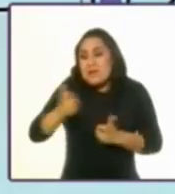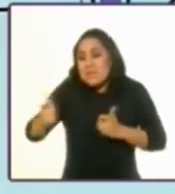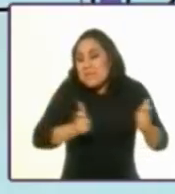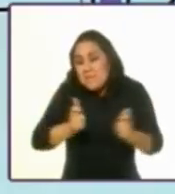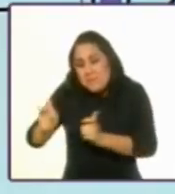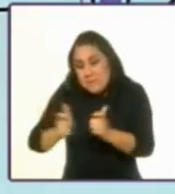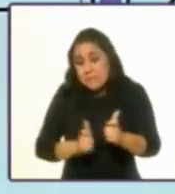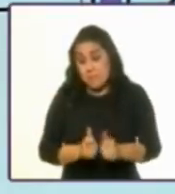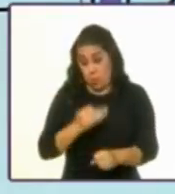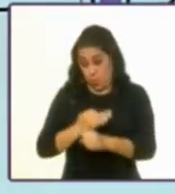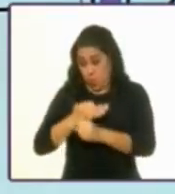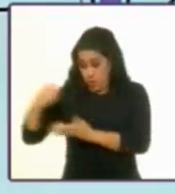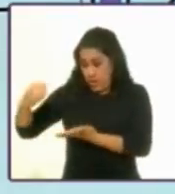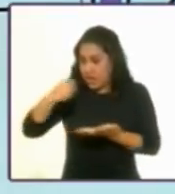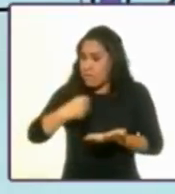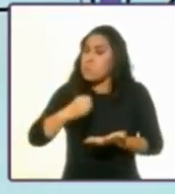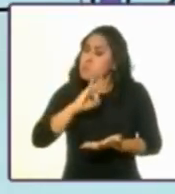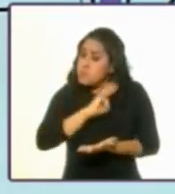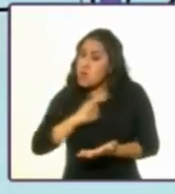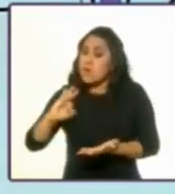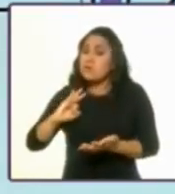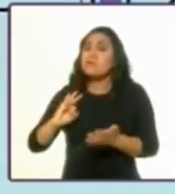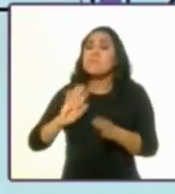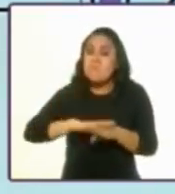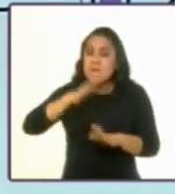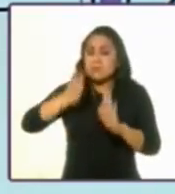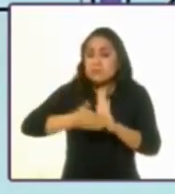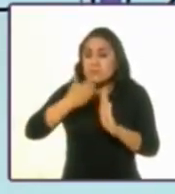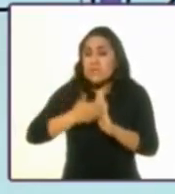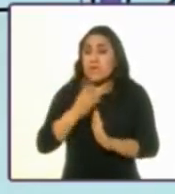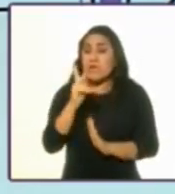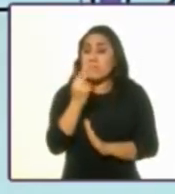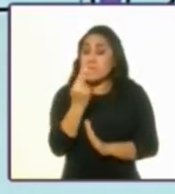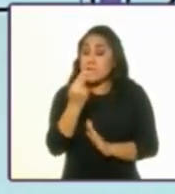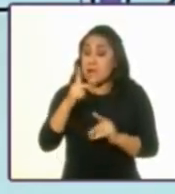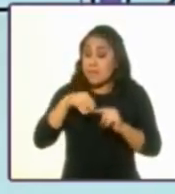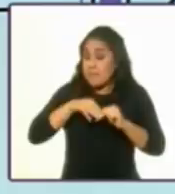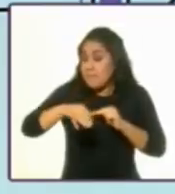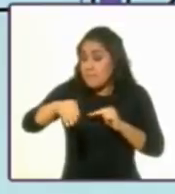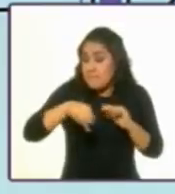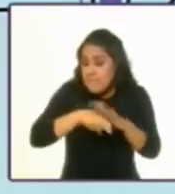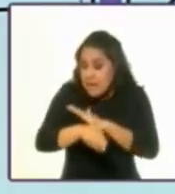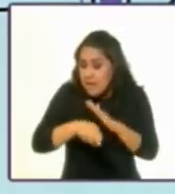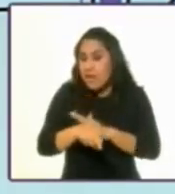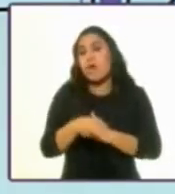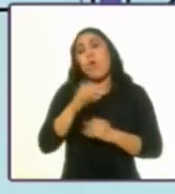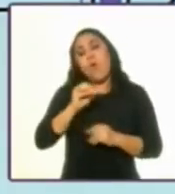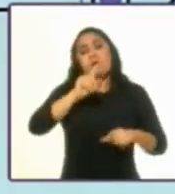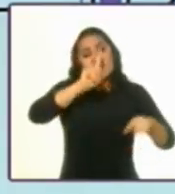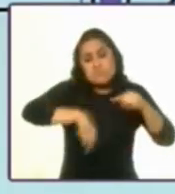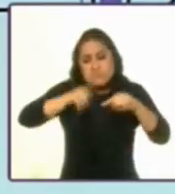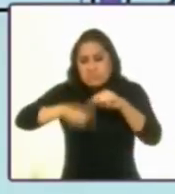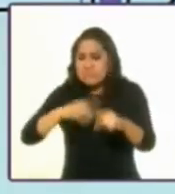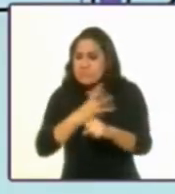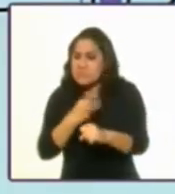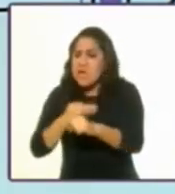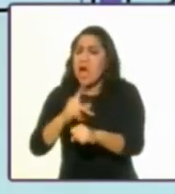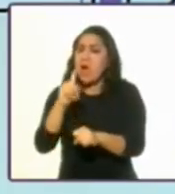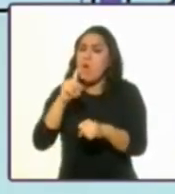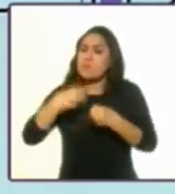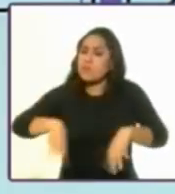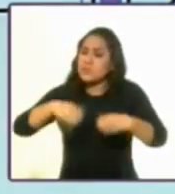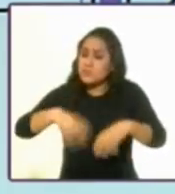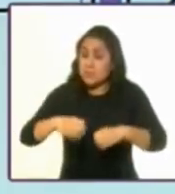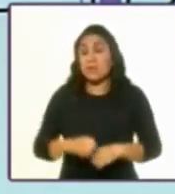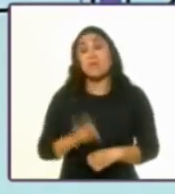presupuesto hubiéramos construido 25 kilómetros de metro y hubiéramos acabado al cien por ciento con las fugas de agua de la ciudad en